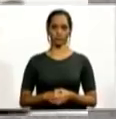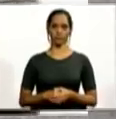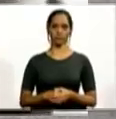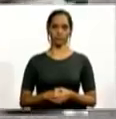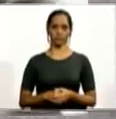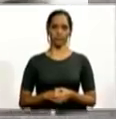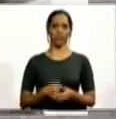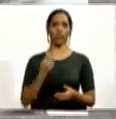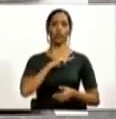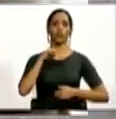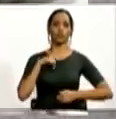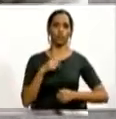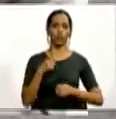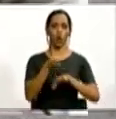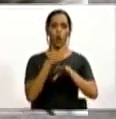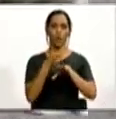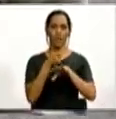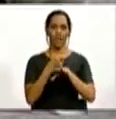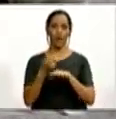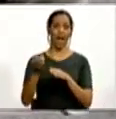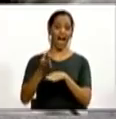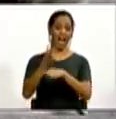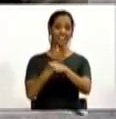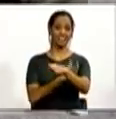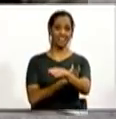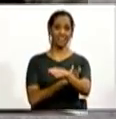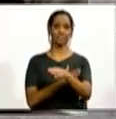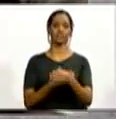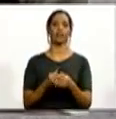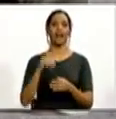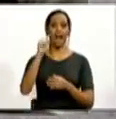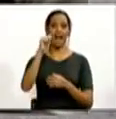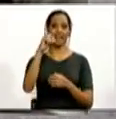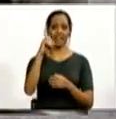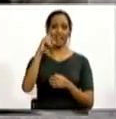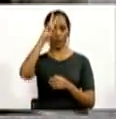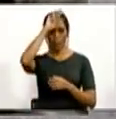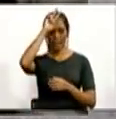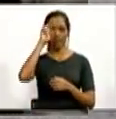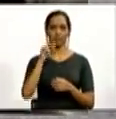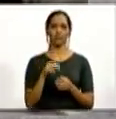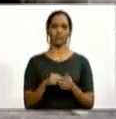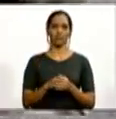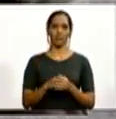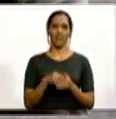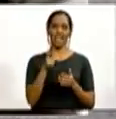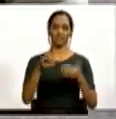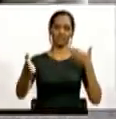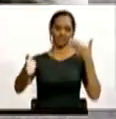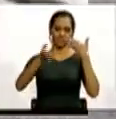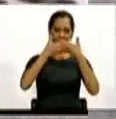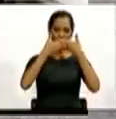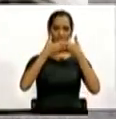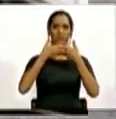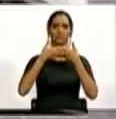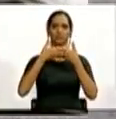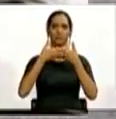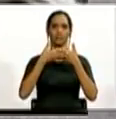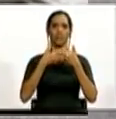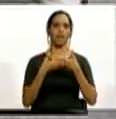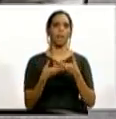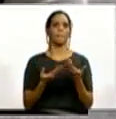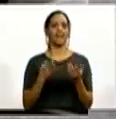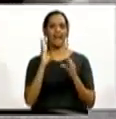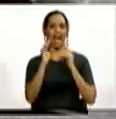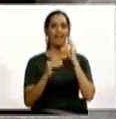Con los otros gobiernos que teníamos anteriormente, Adey y Copey, eso, le cerraban la puerta a uno para hablar con